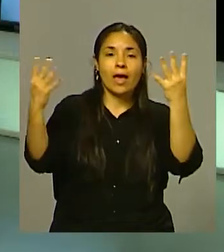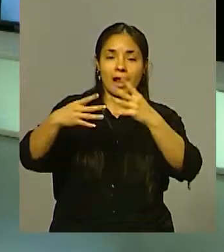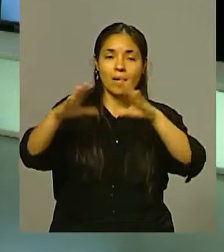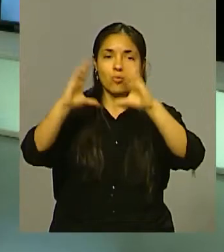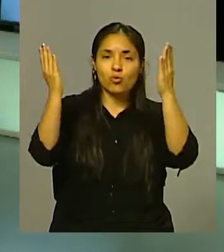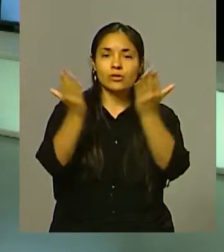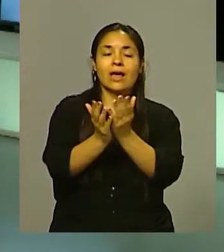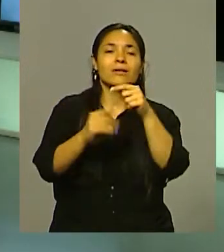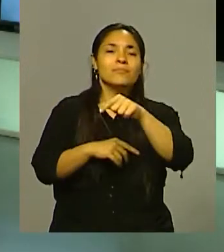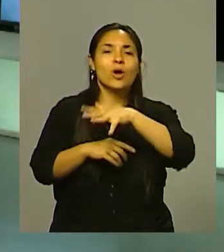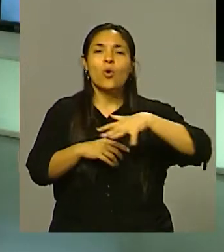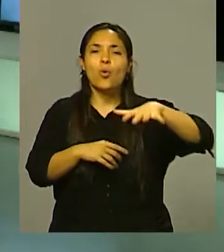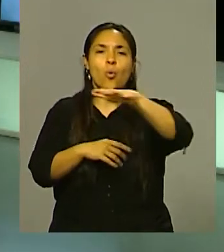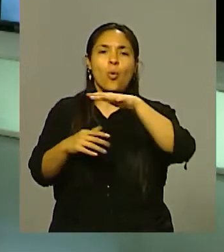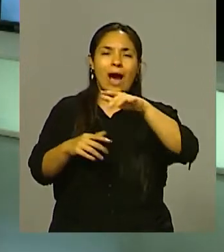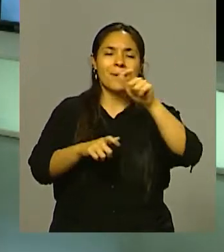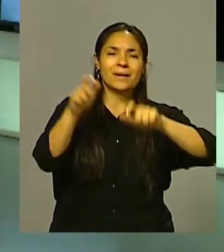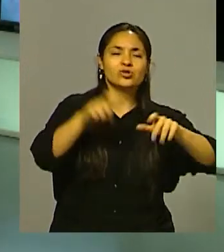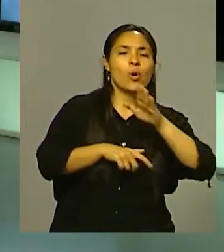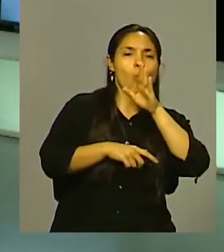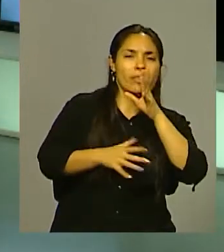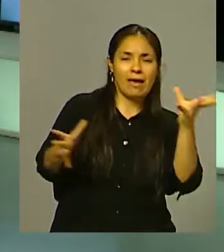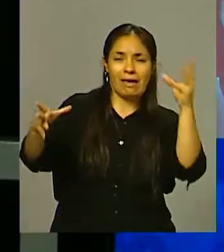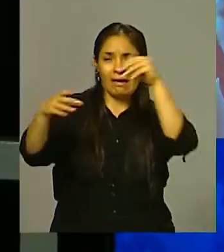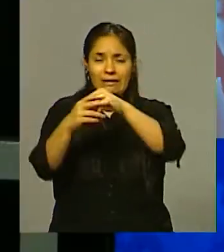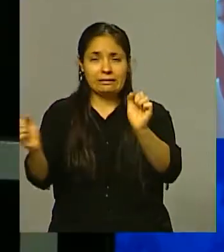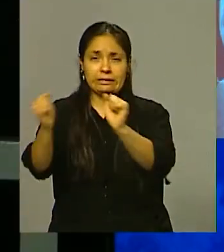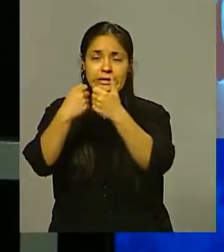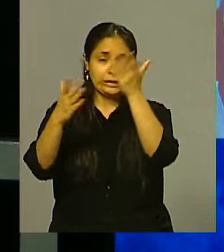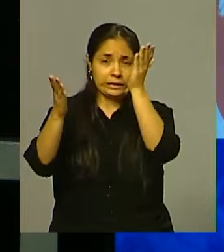gran héroe? Es indudable de que